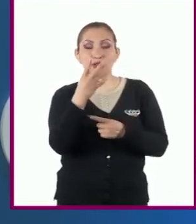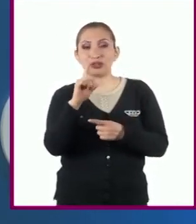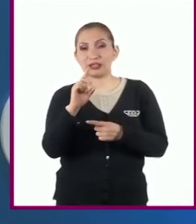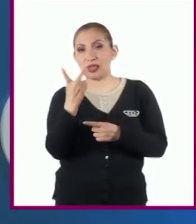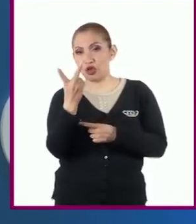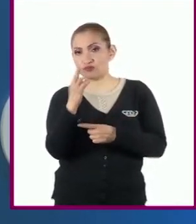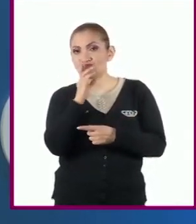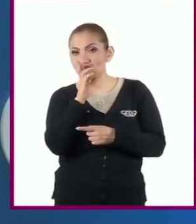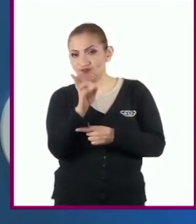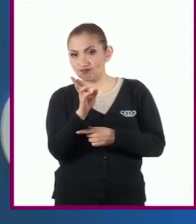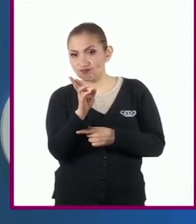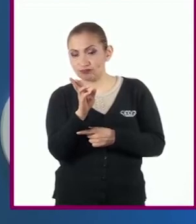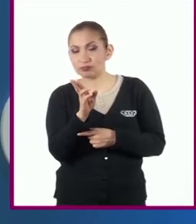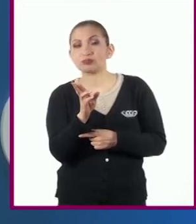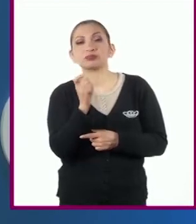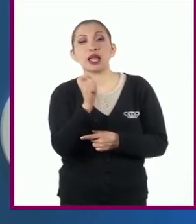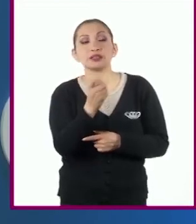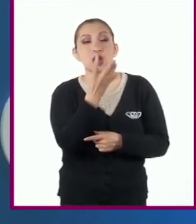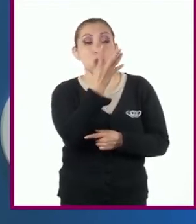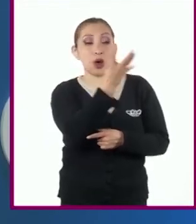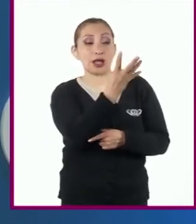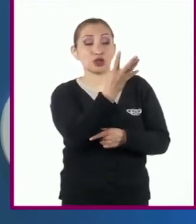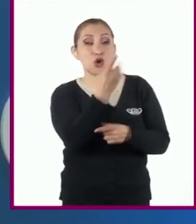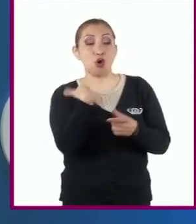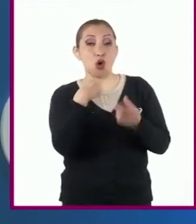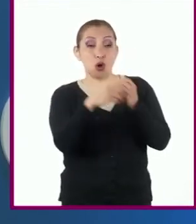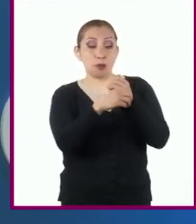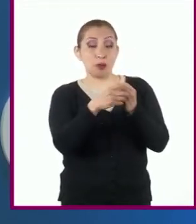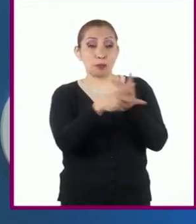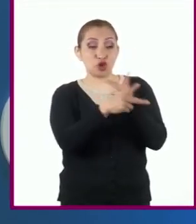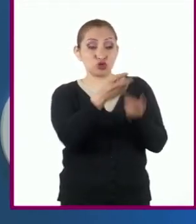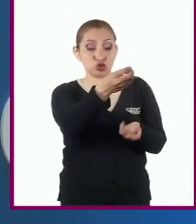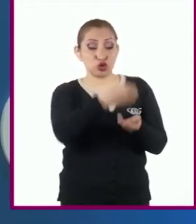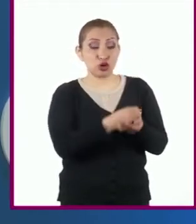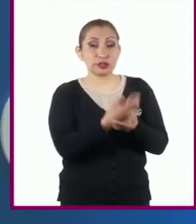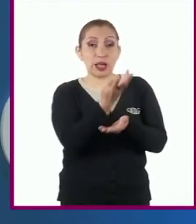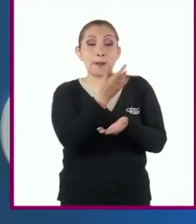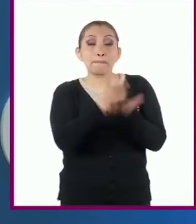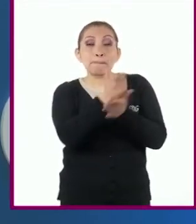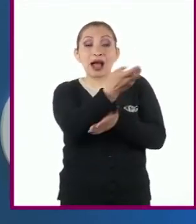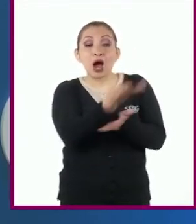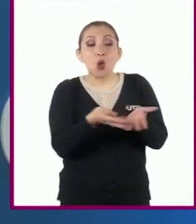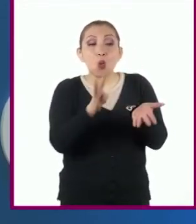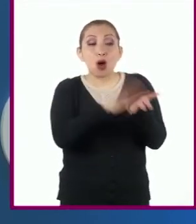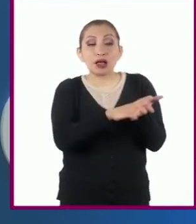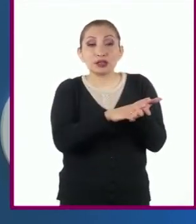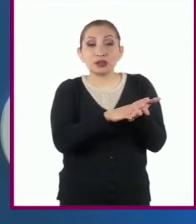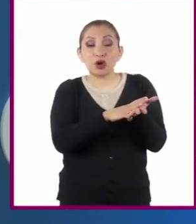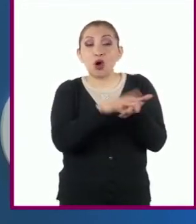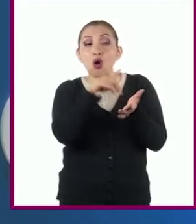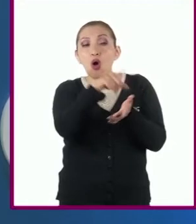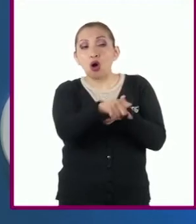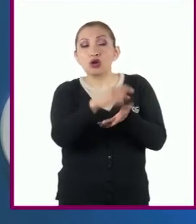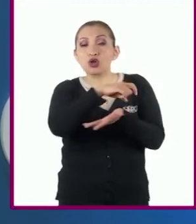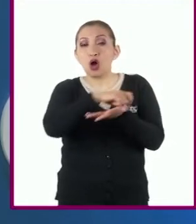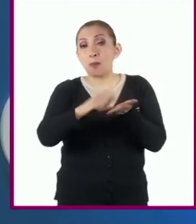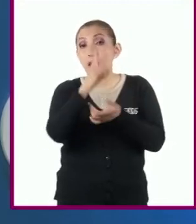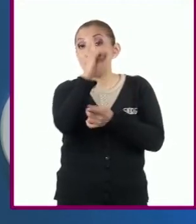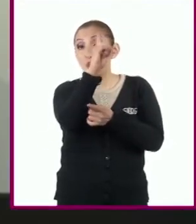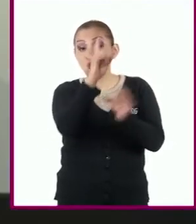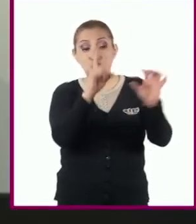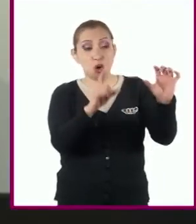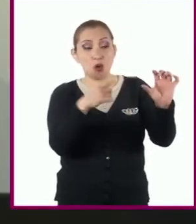32. Es decir, por 4 artículos se paga el cuádruple en relación con la compra de un